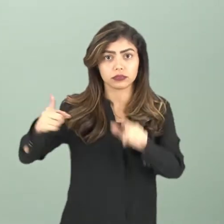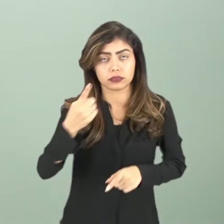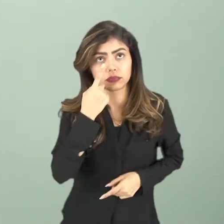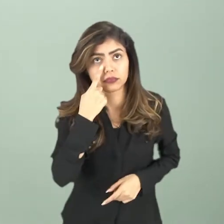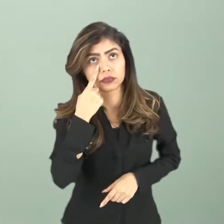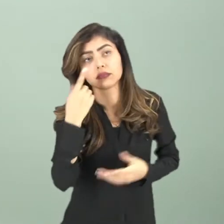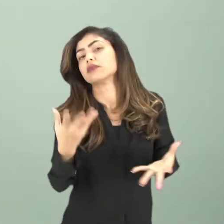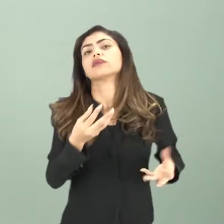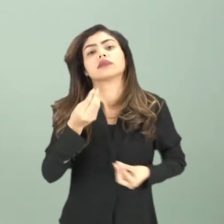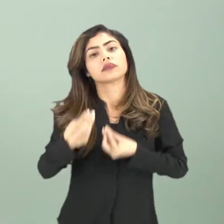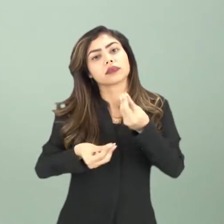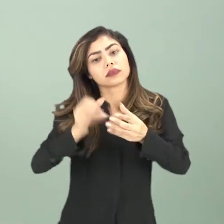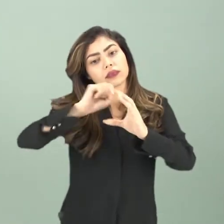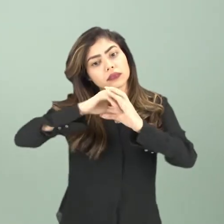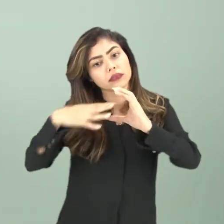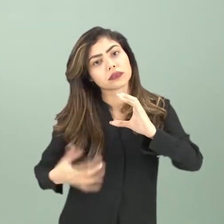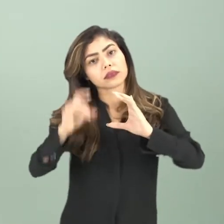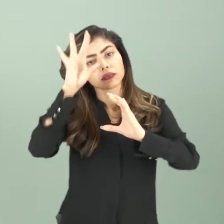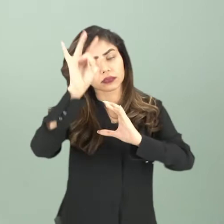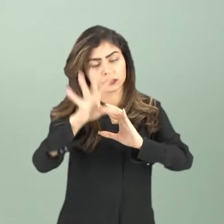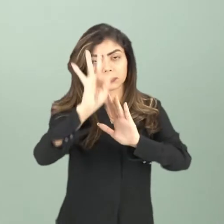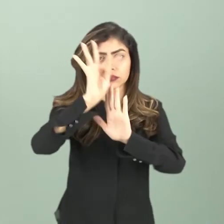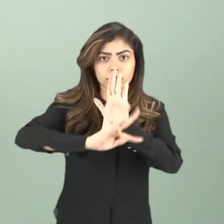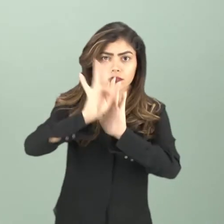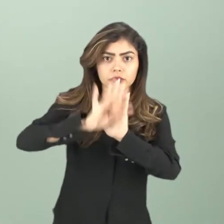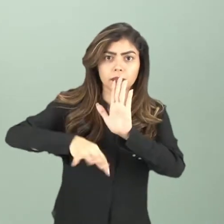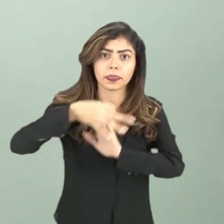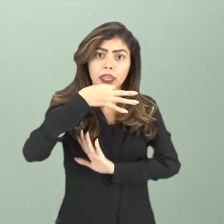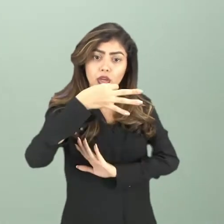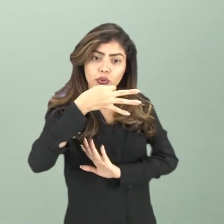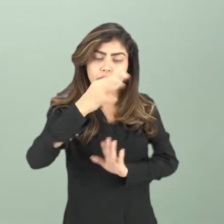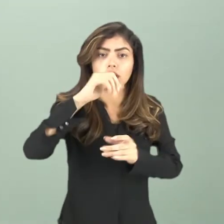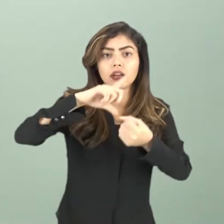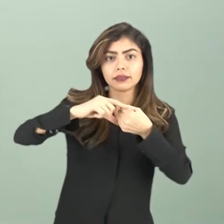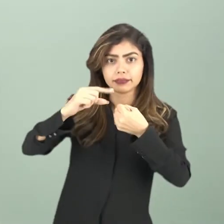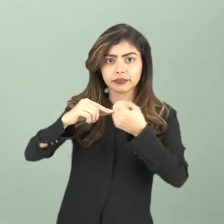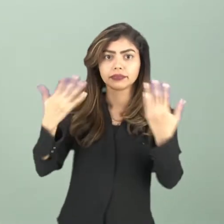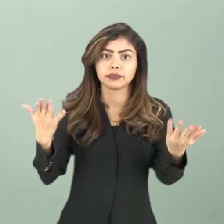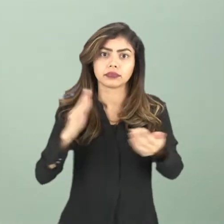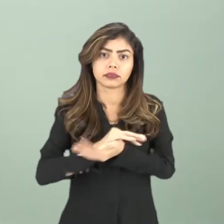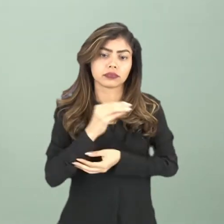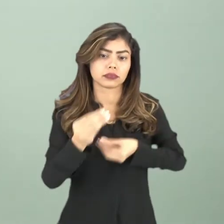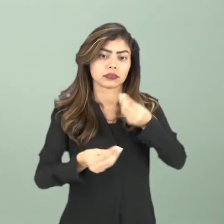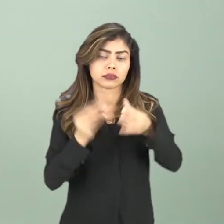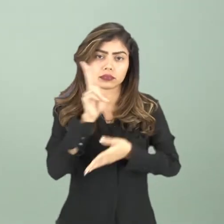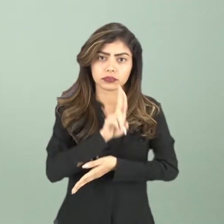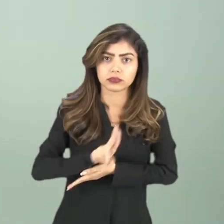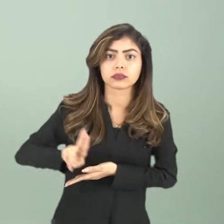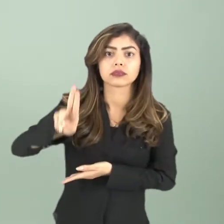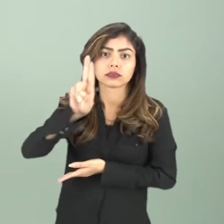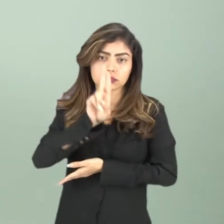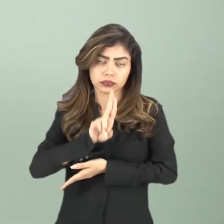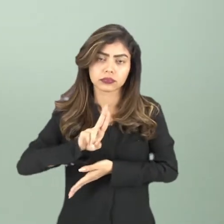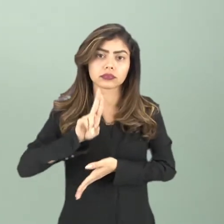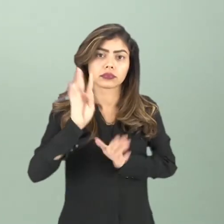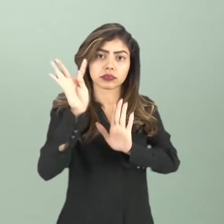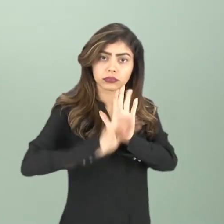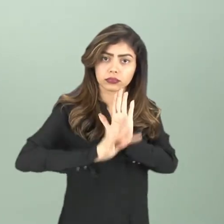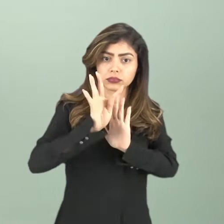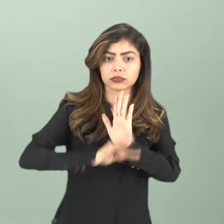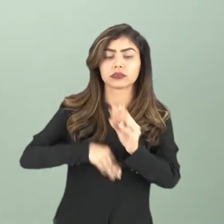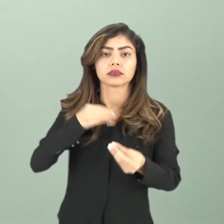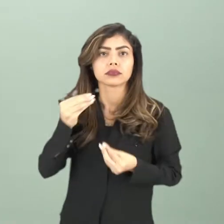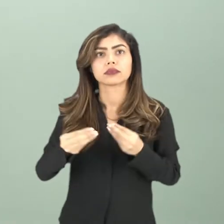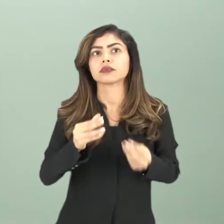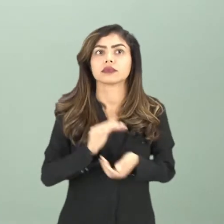vai ver as características do texto ou do artigo de opinião, saber como ele funciona, como esse texto